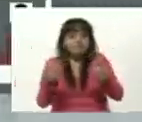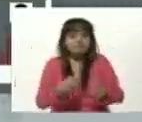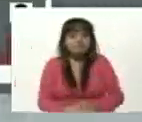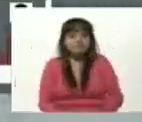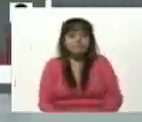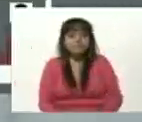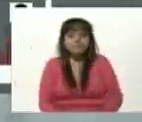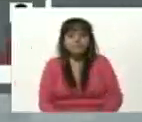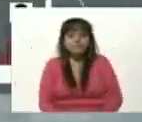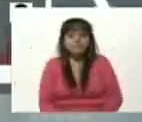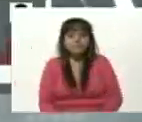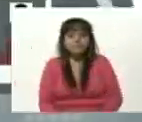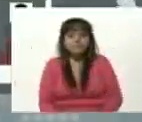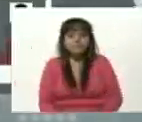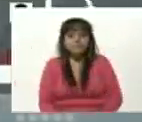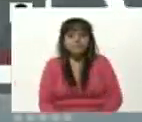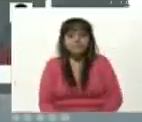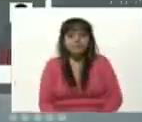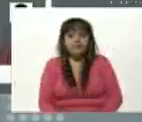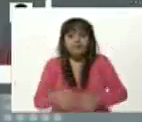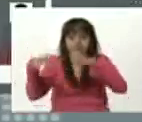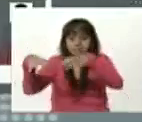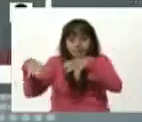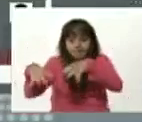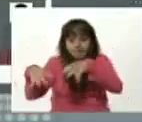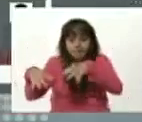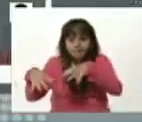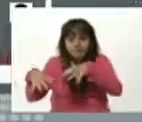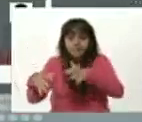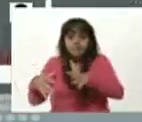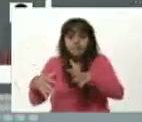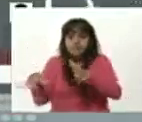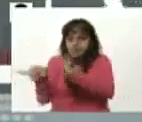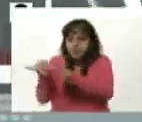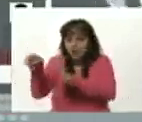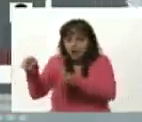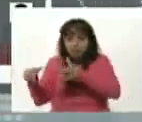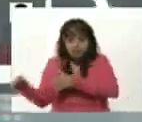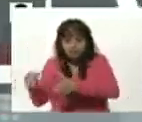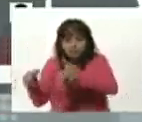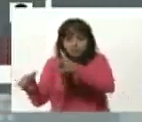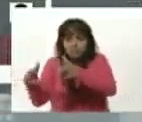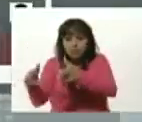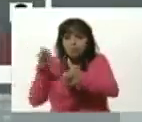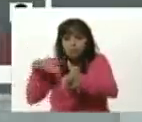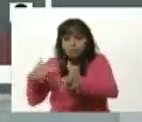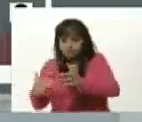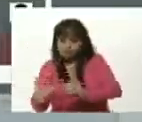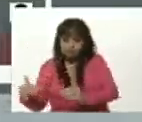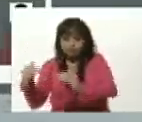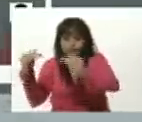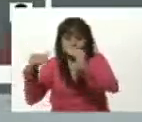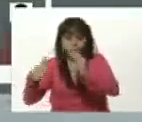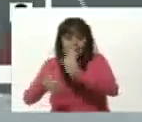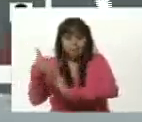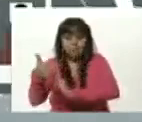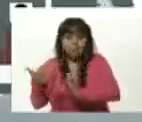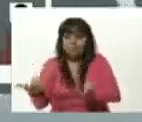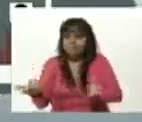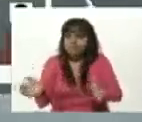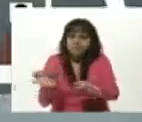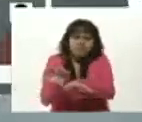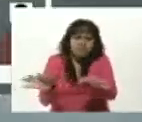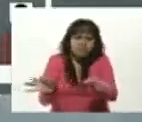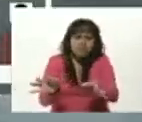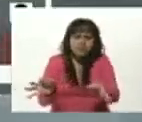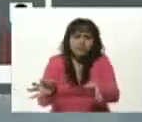zona del occidente del estado, que es la que alimentaría a ese río, y sin embargo el